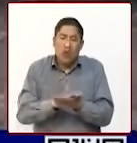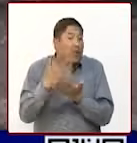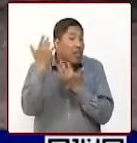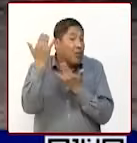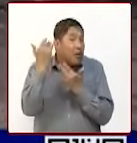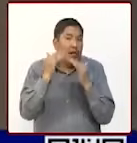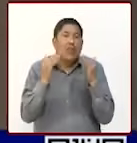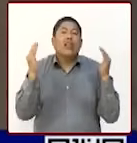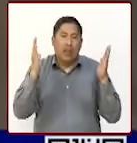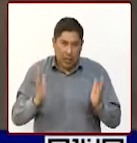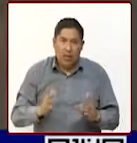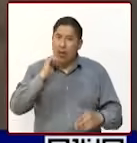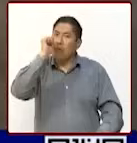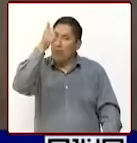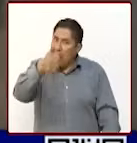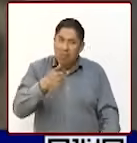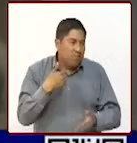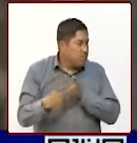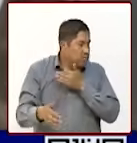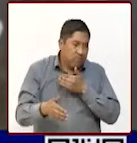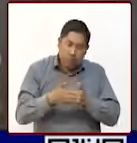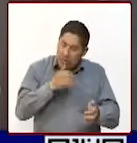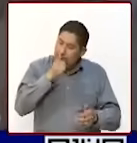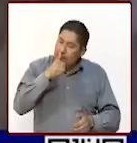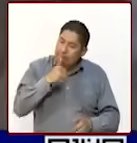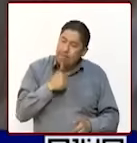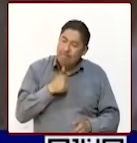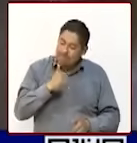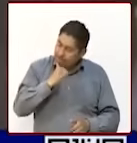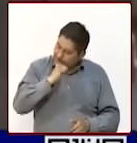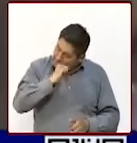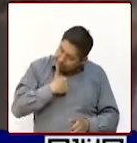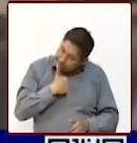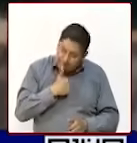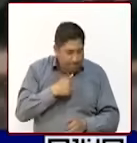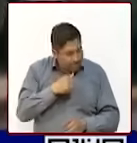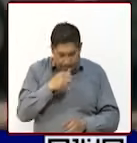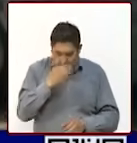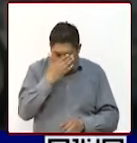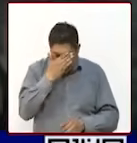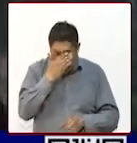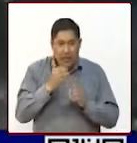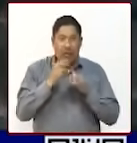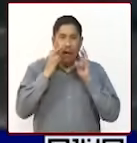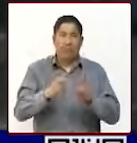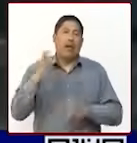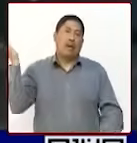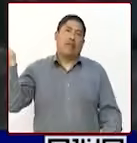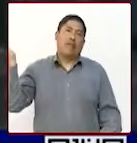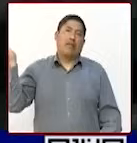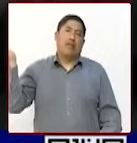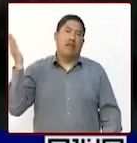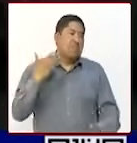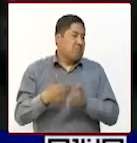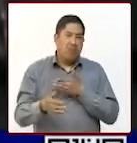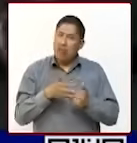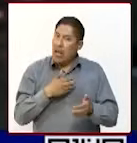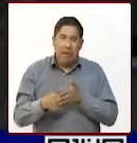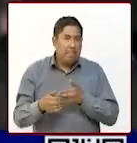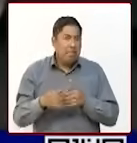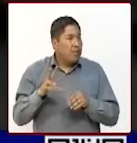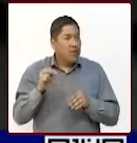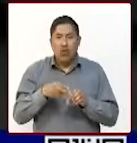censistas en sus hogares mañana en la jornada especial que va a vivir el país. Mire cómo quedaron sus casas. Pese a ello,